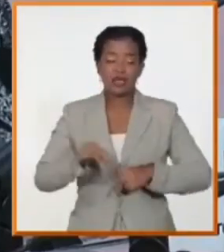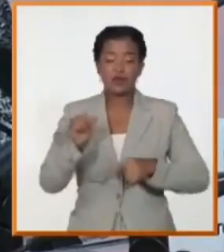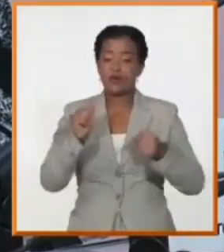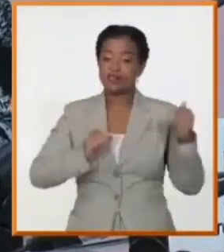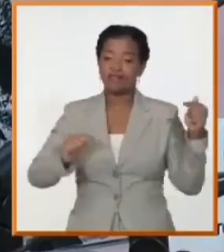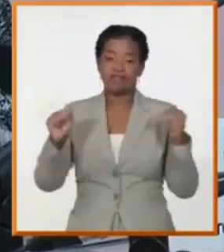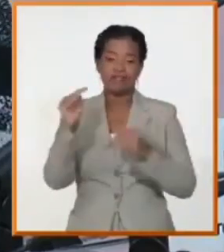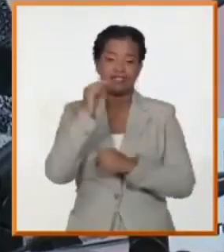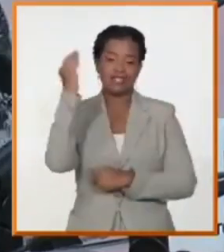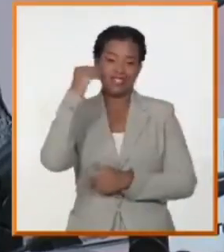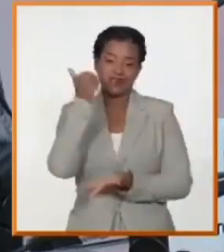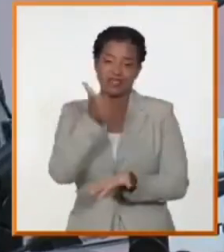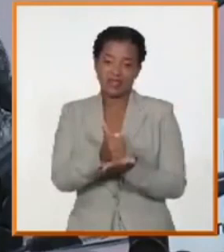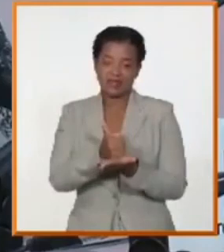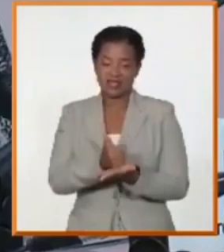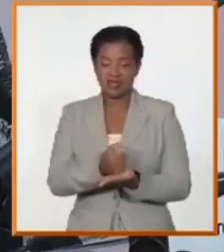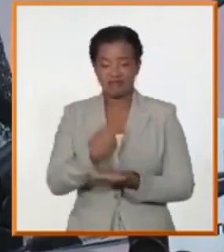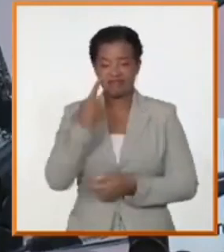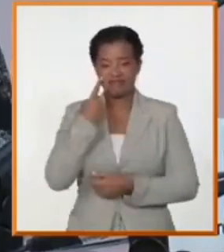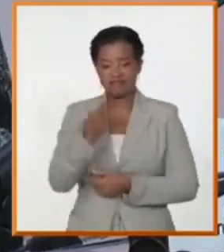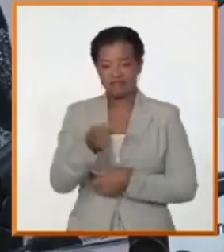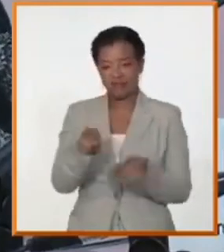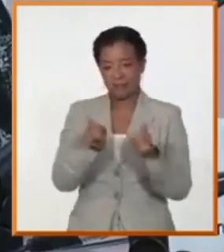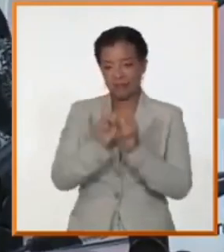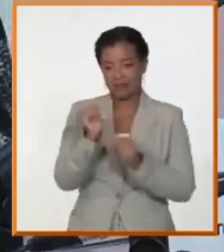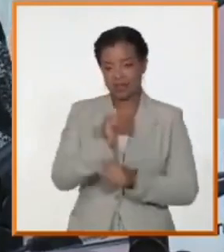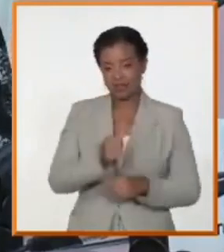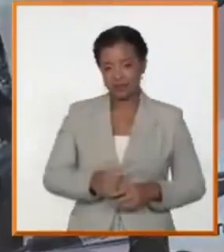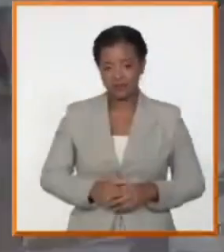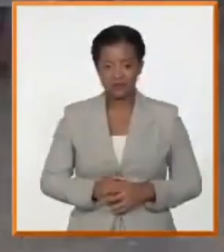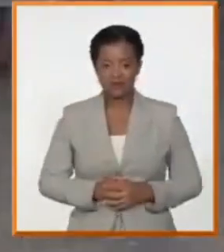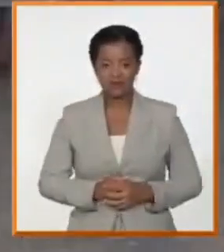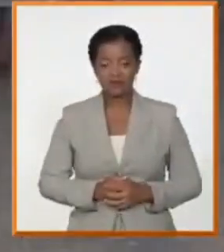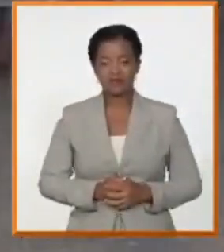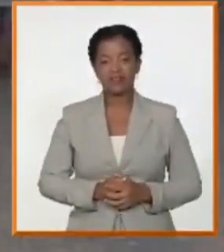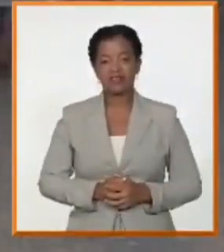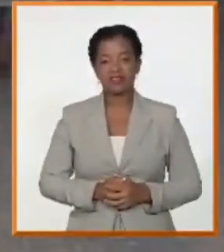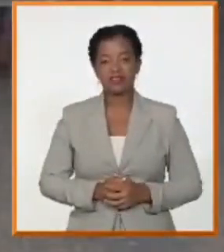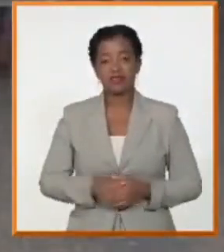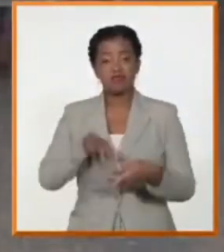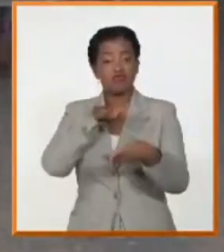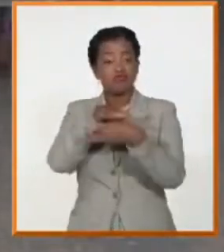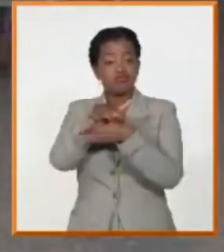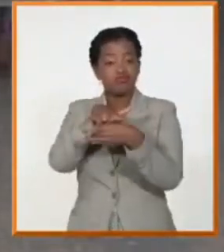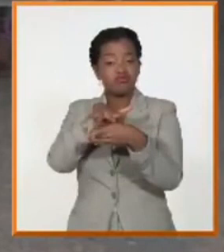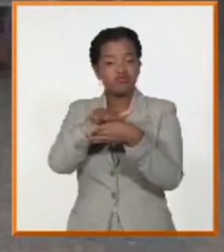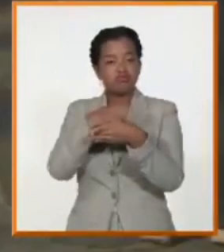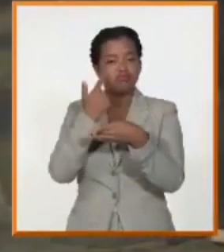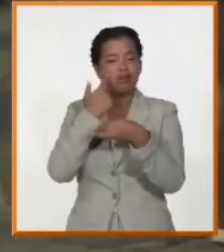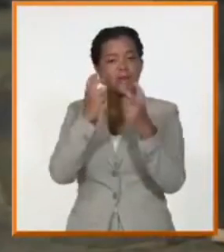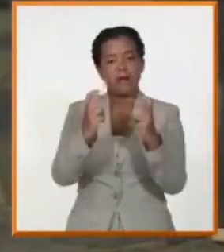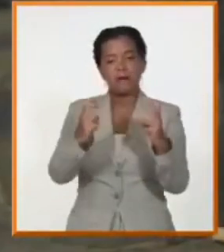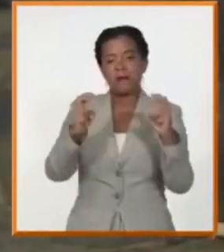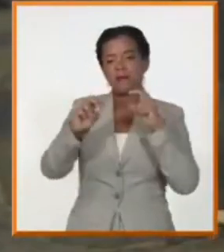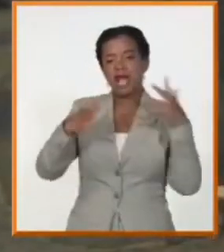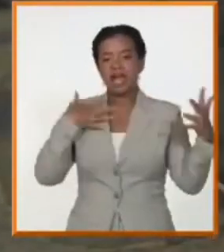más de desafíos en ese sentido. Vamos a ver qué nos cuenta Canal Habana. El malecón habanero vuelve a ser epicentro de las actividades